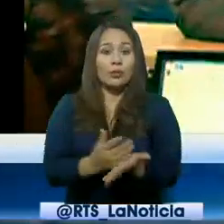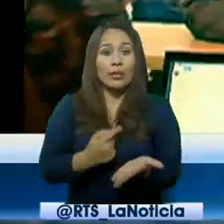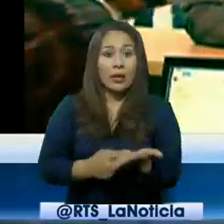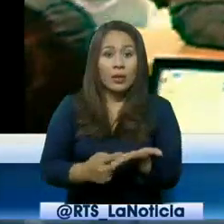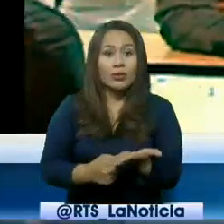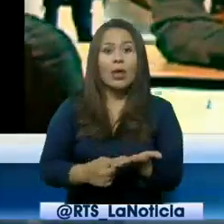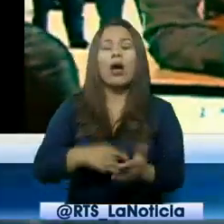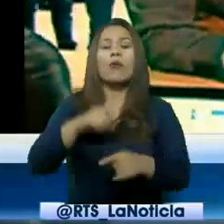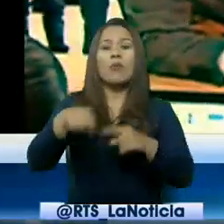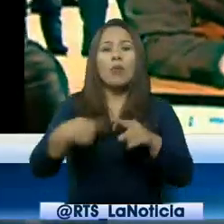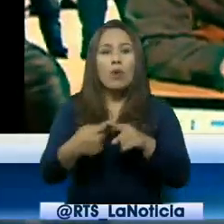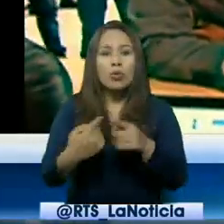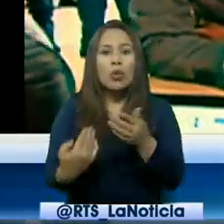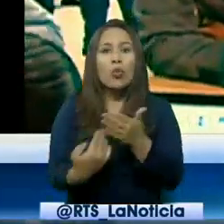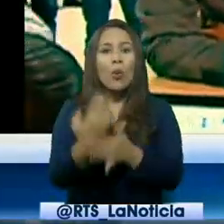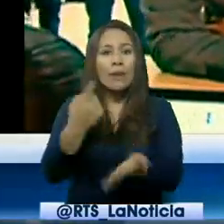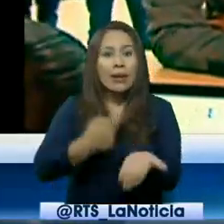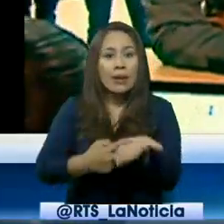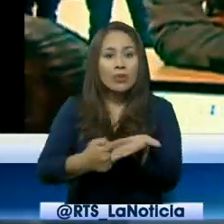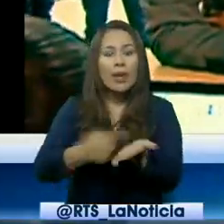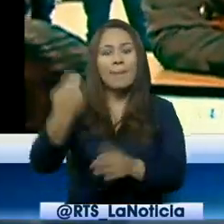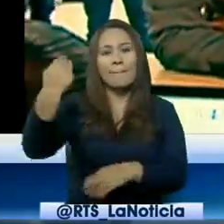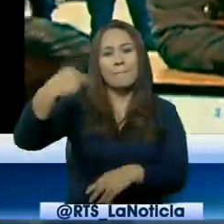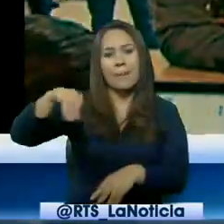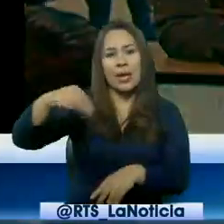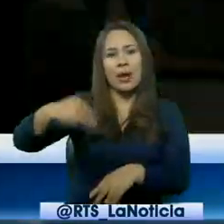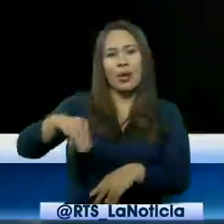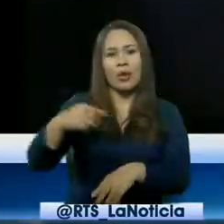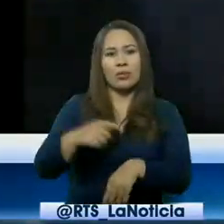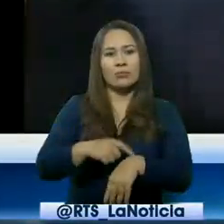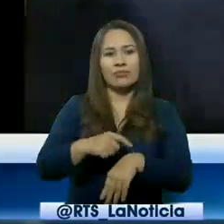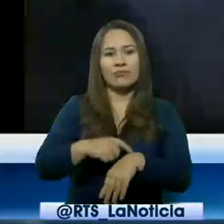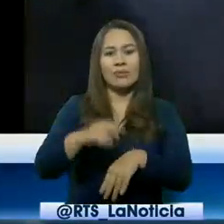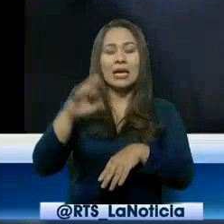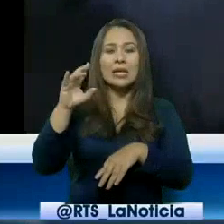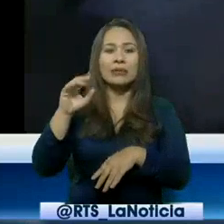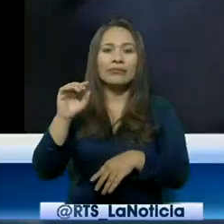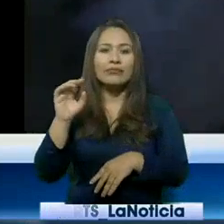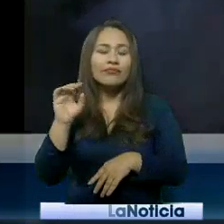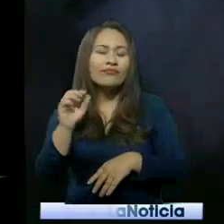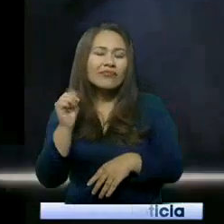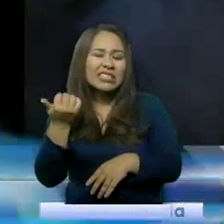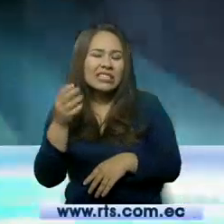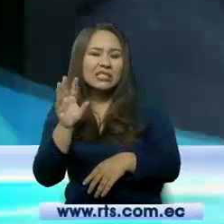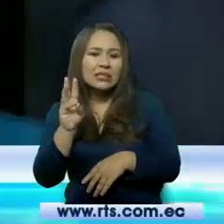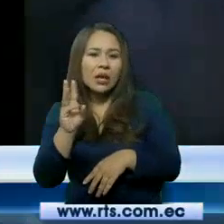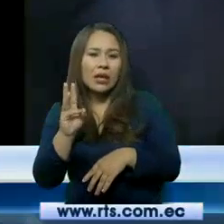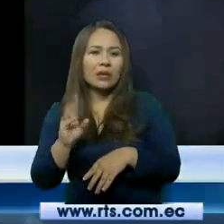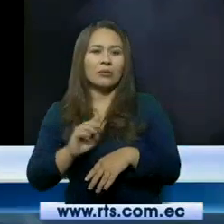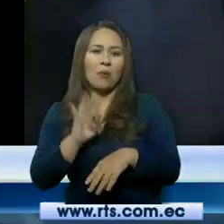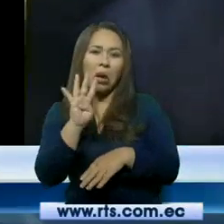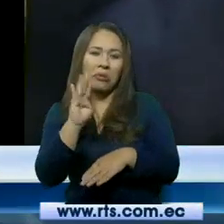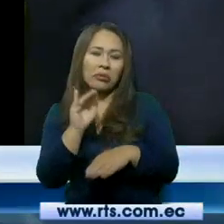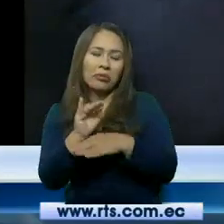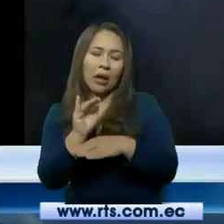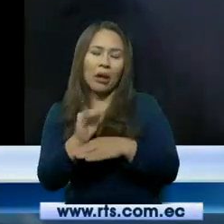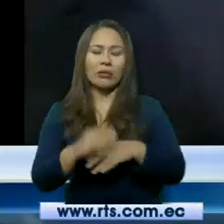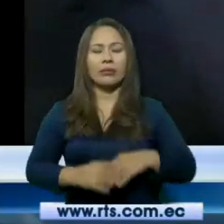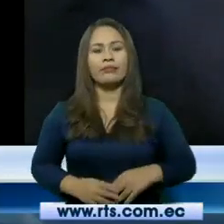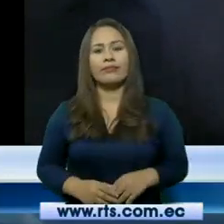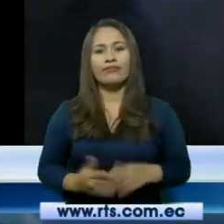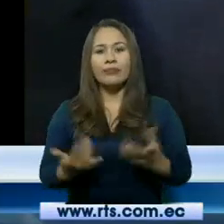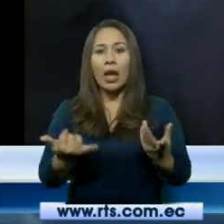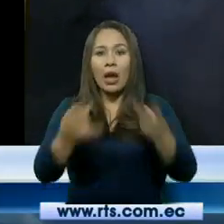una nueva este miércoles a las 16 horas 15. Una audiencia de revisión de las medidas alternativas. Eso ya es una